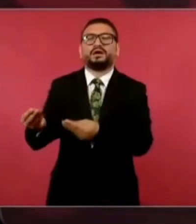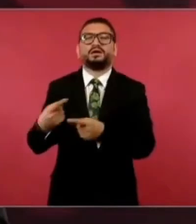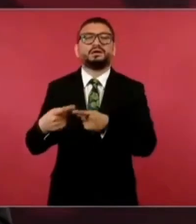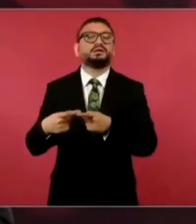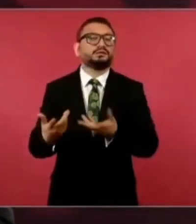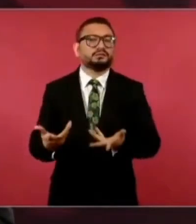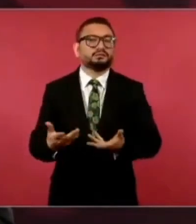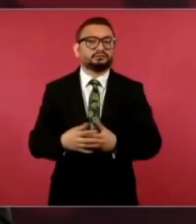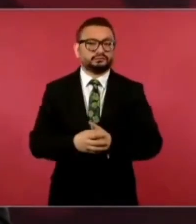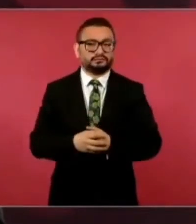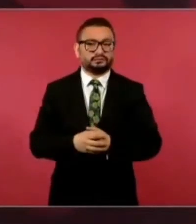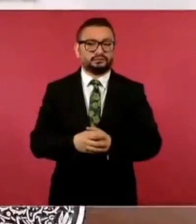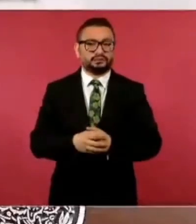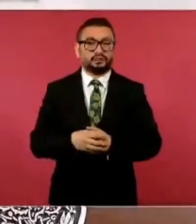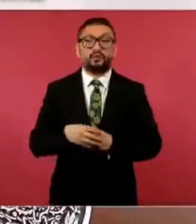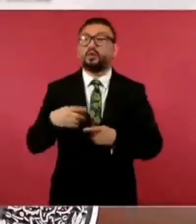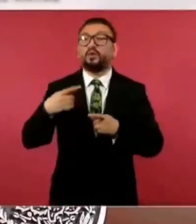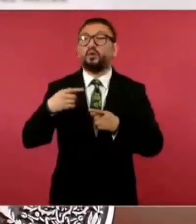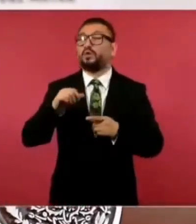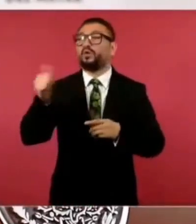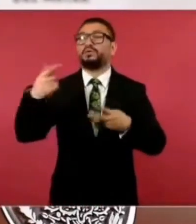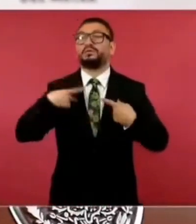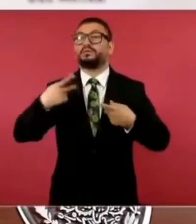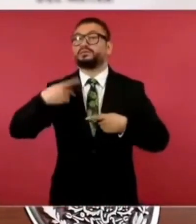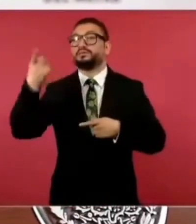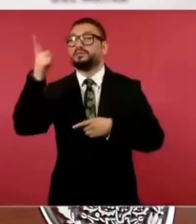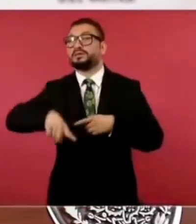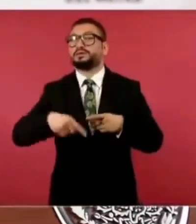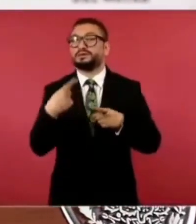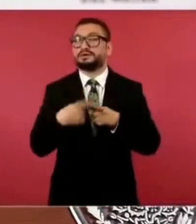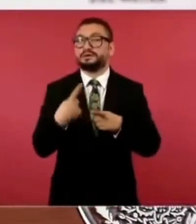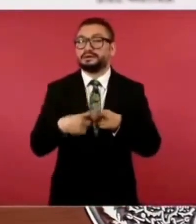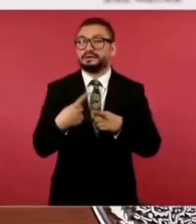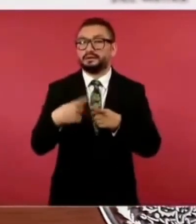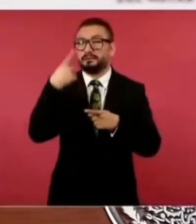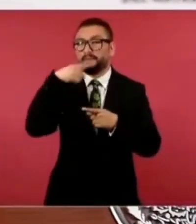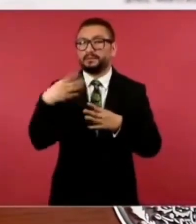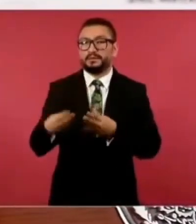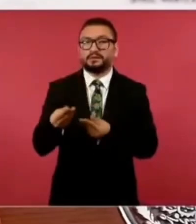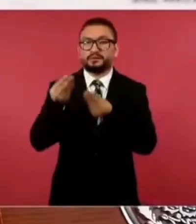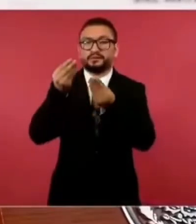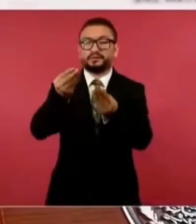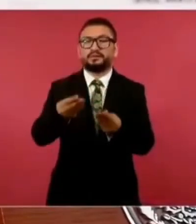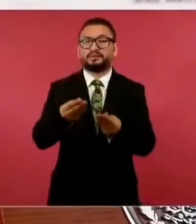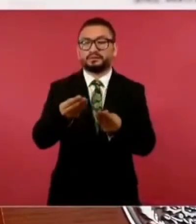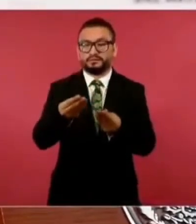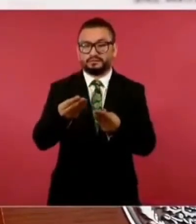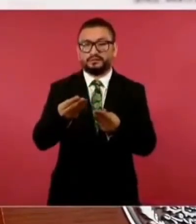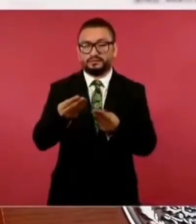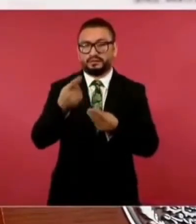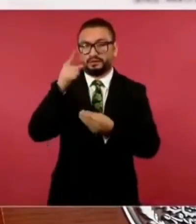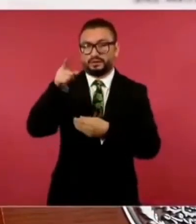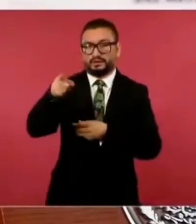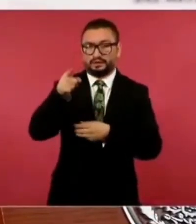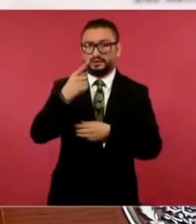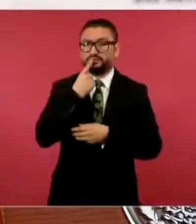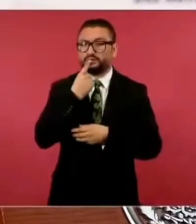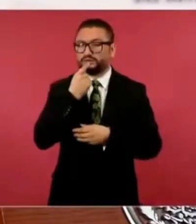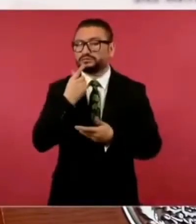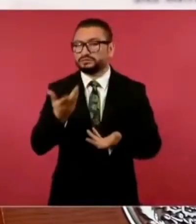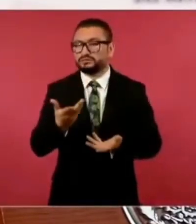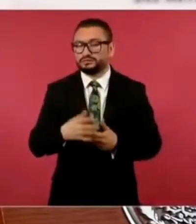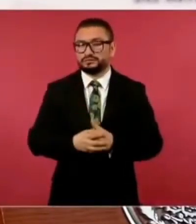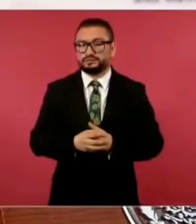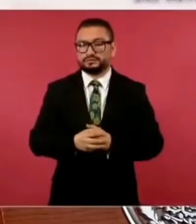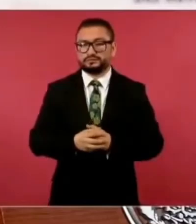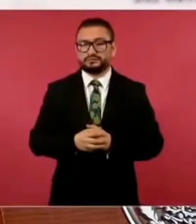¿O quién le ordenó que se los entregara? a la policía